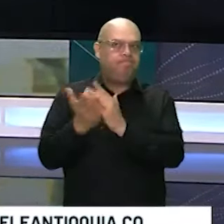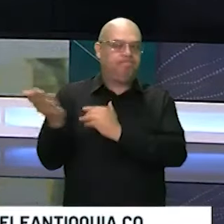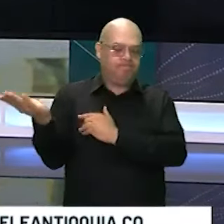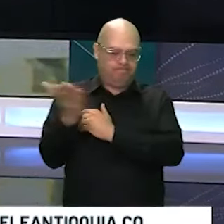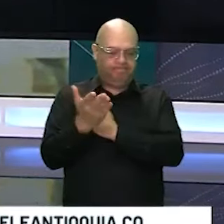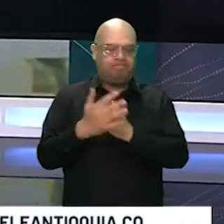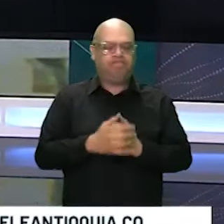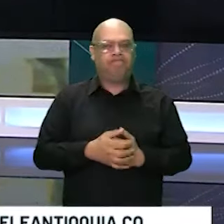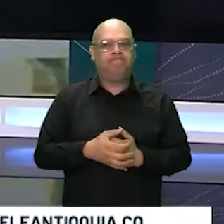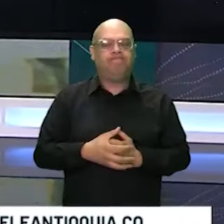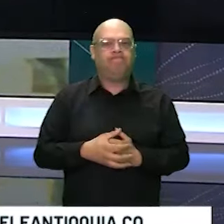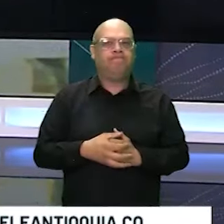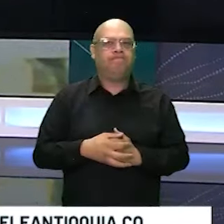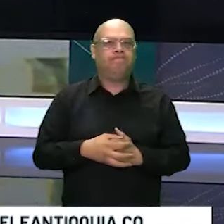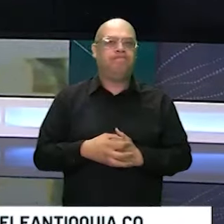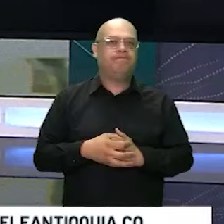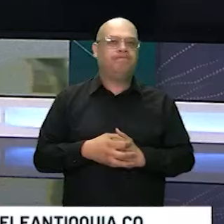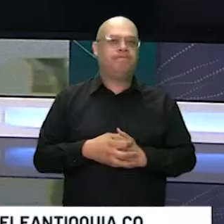con la información.